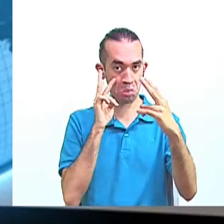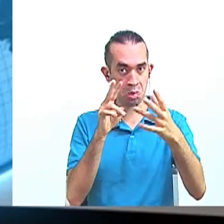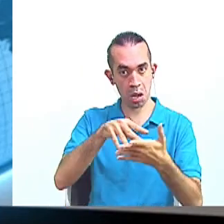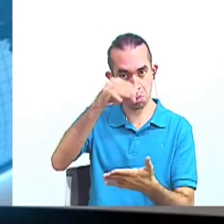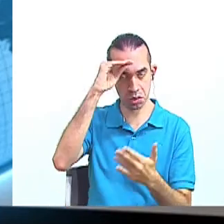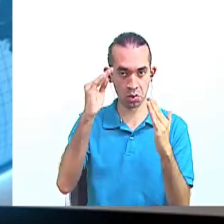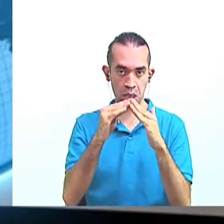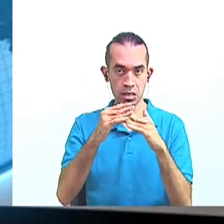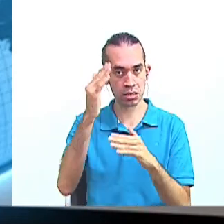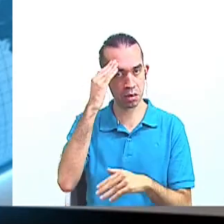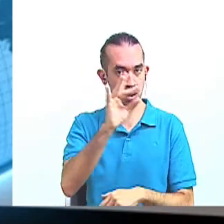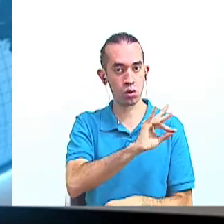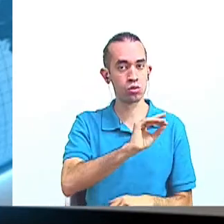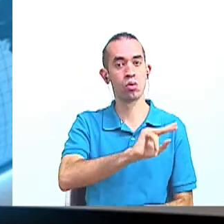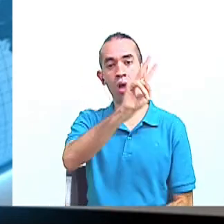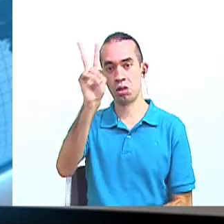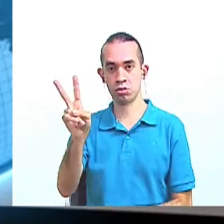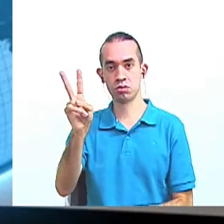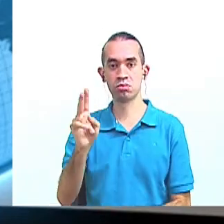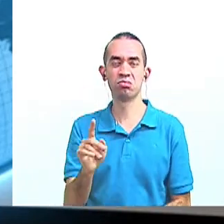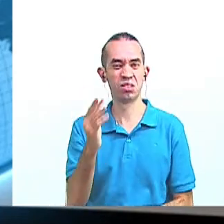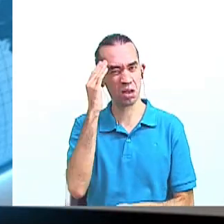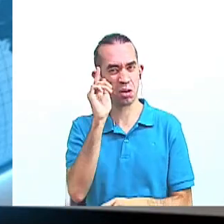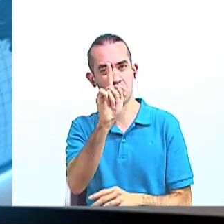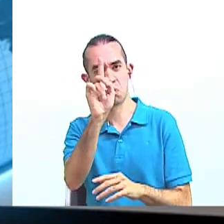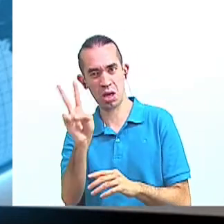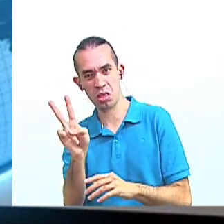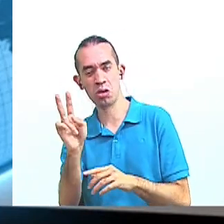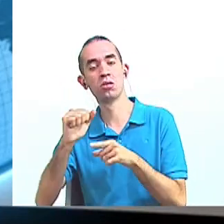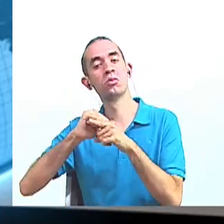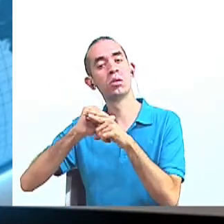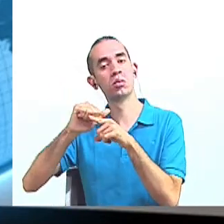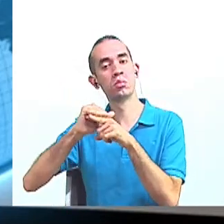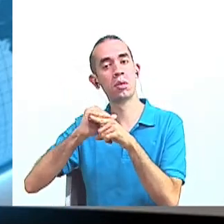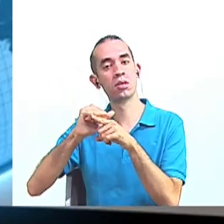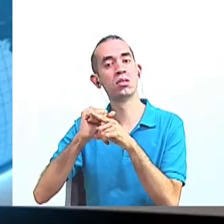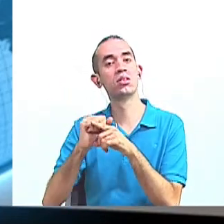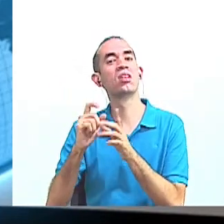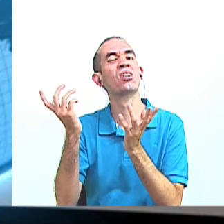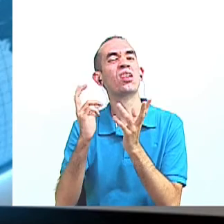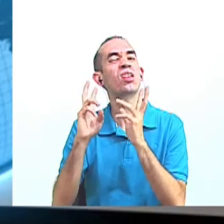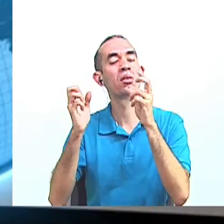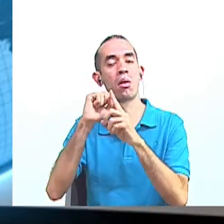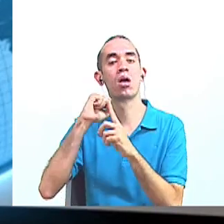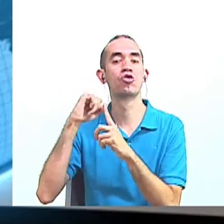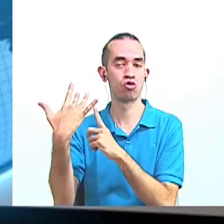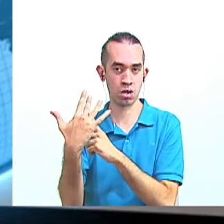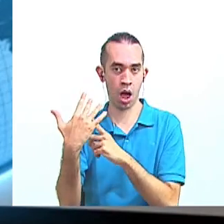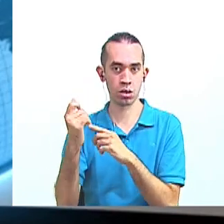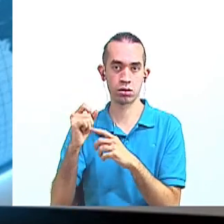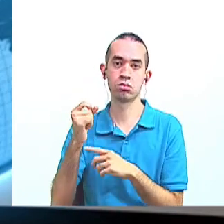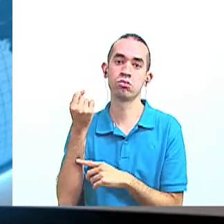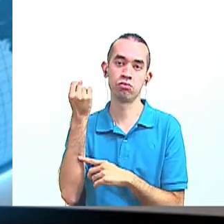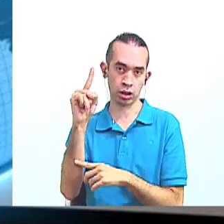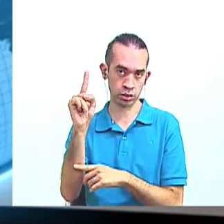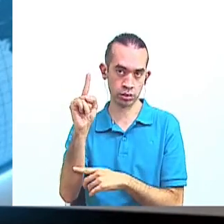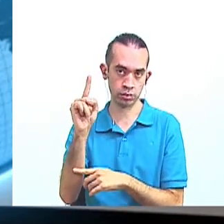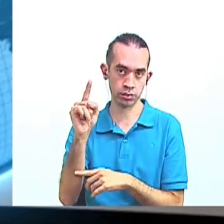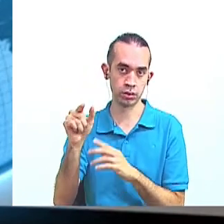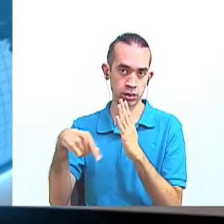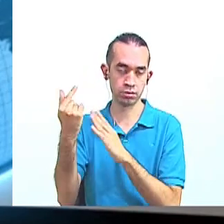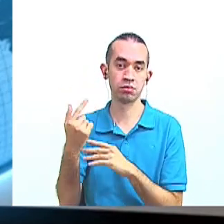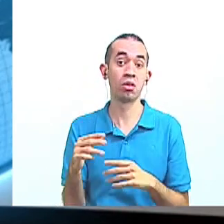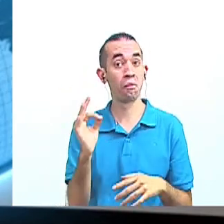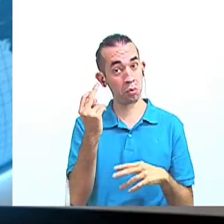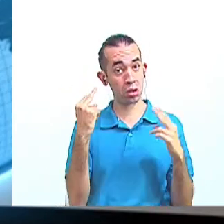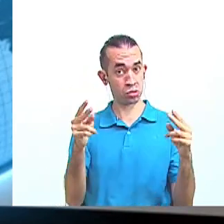la mañana a 2 de la tarde. De 1 a 2 de la tarde estaremos repasando un 10º año en estudios sociales, hoy en formato noticiero. ¿Qué tal?